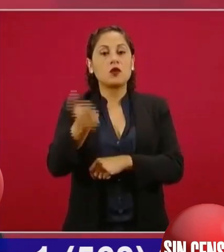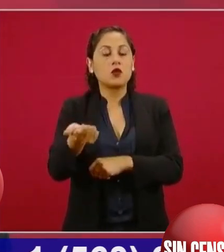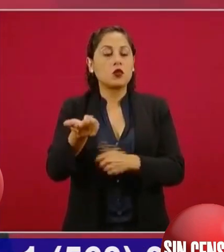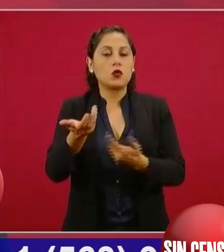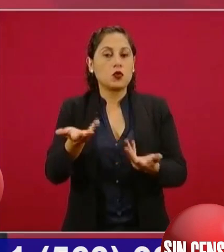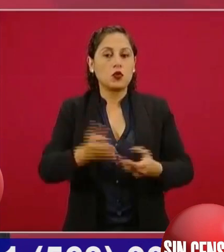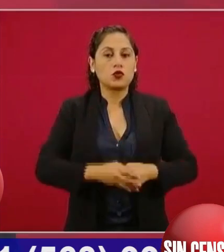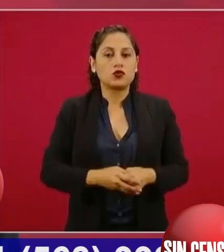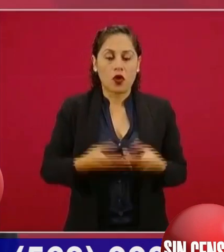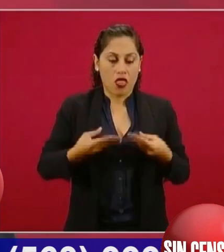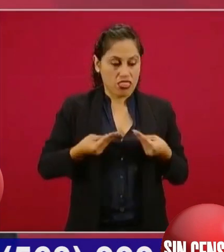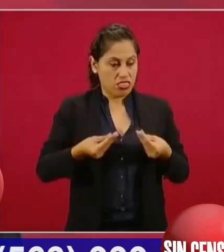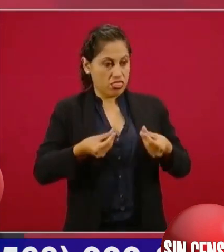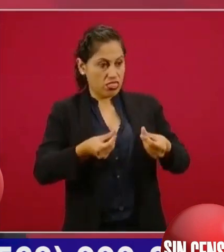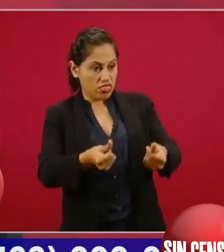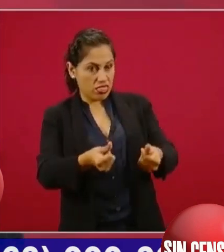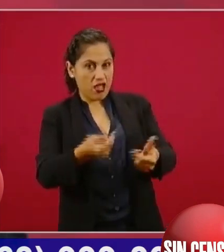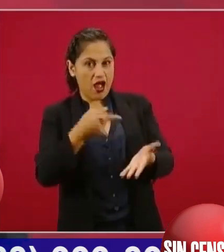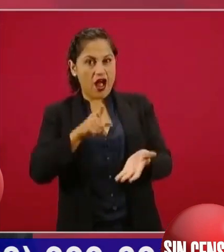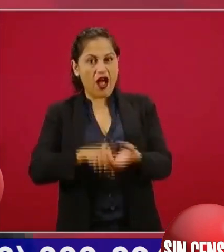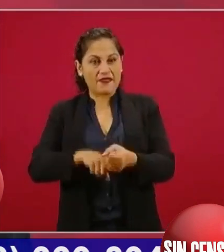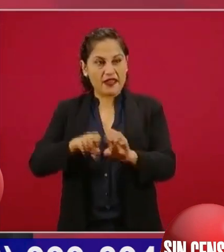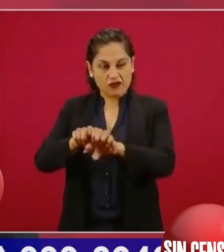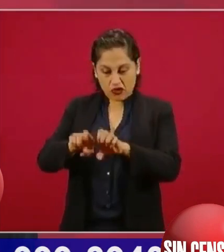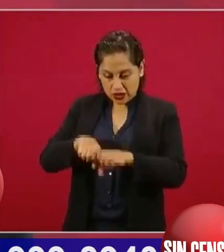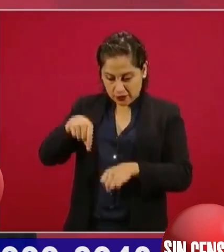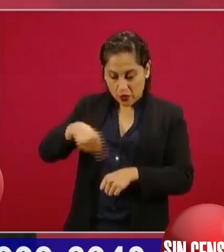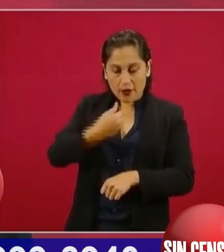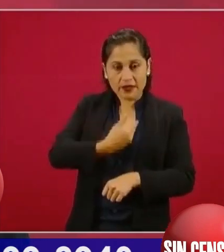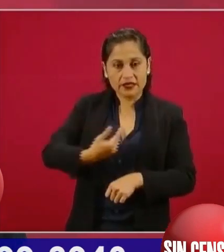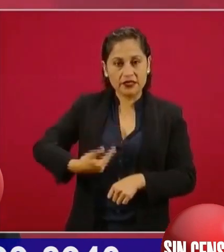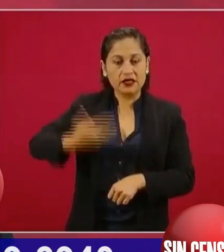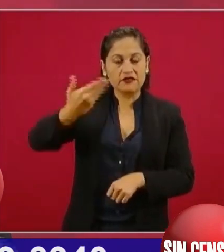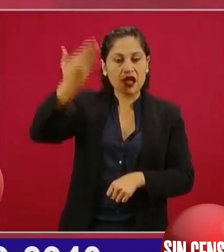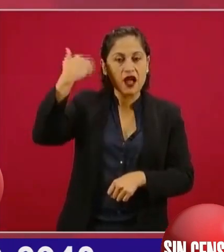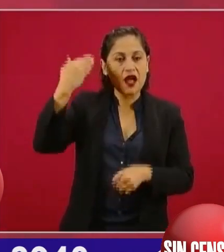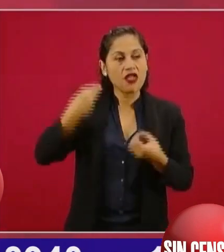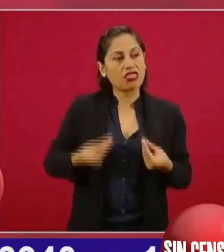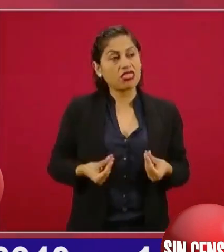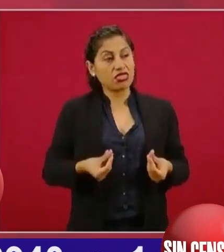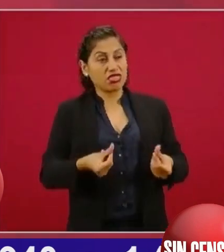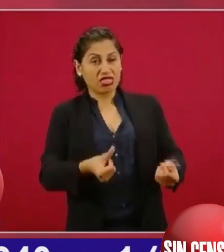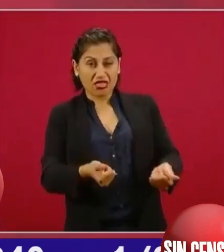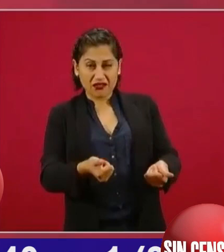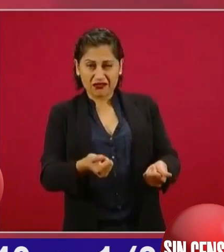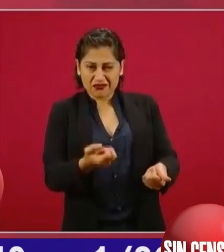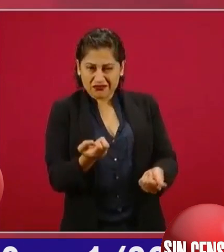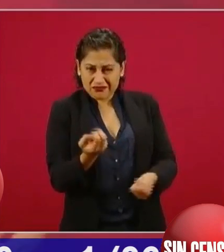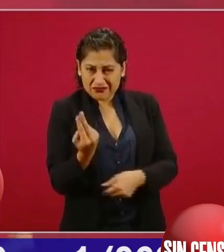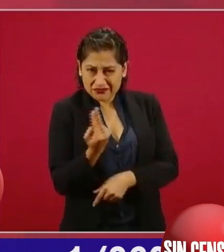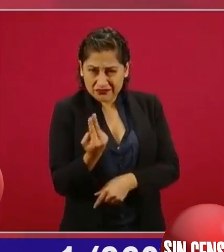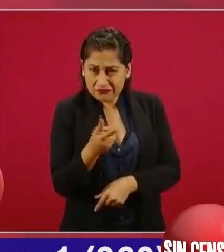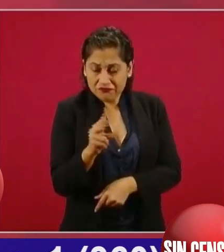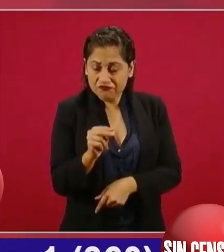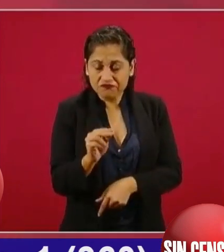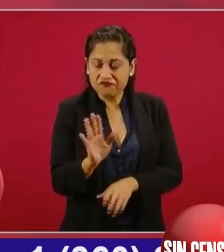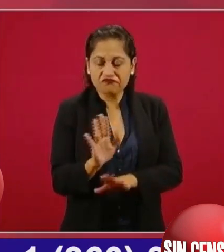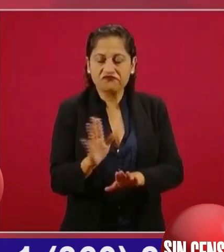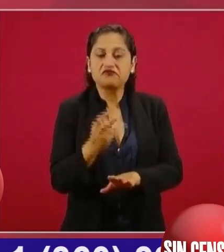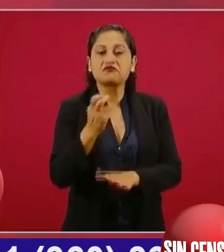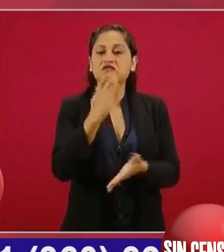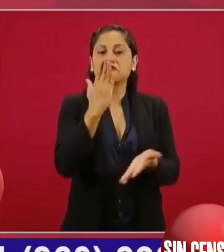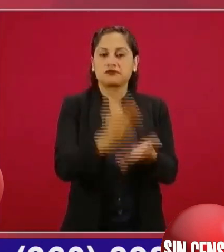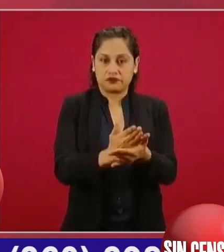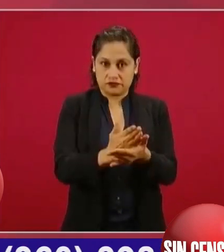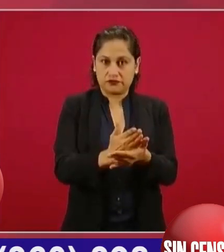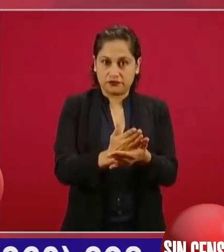suntuarios, superfluos de presidencia que habían antes, no, esto es justicia, y